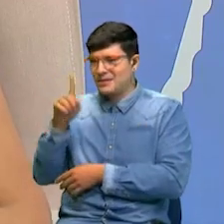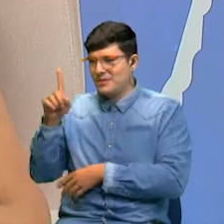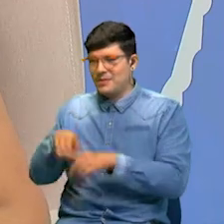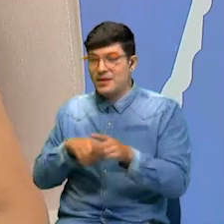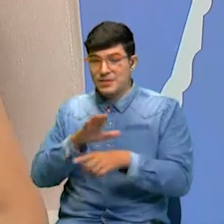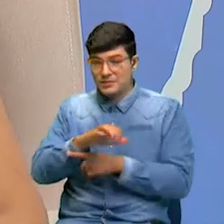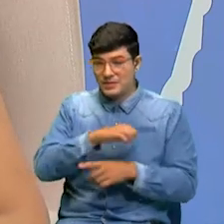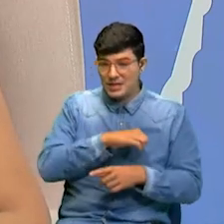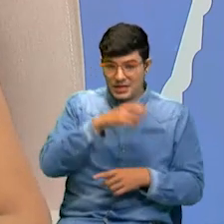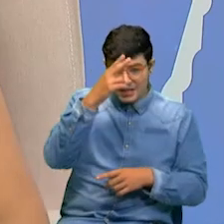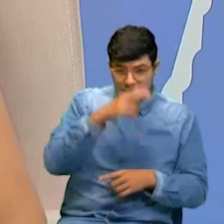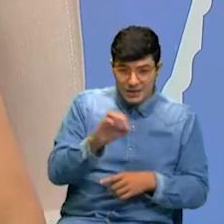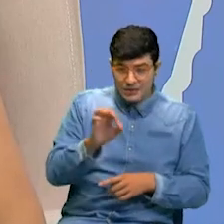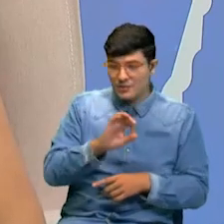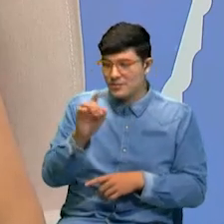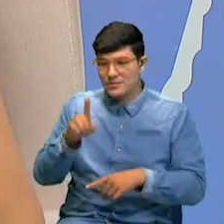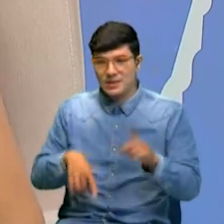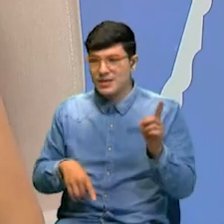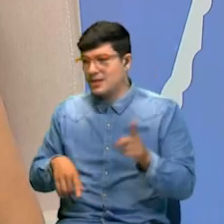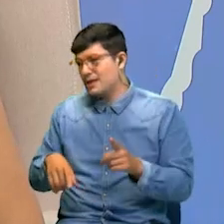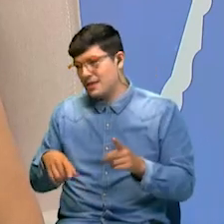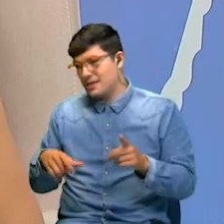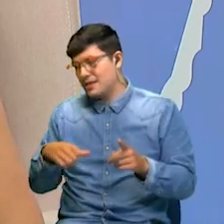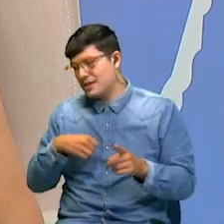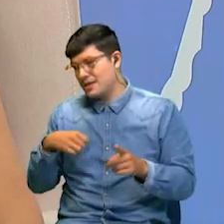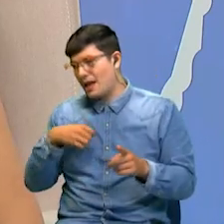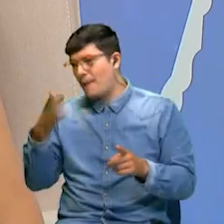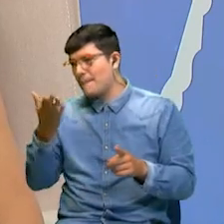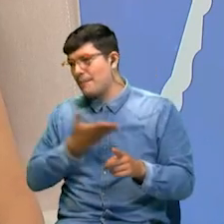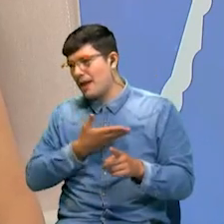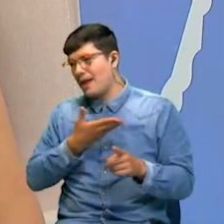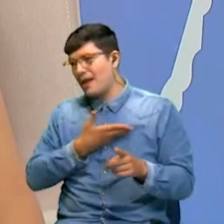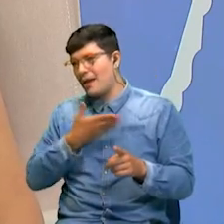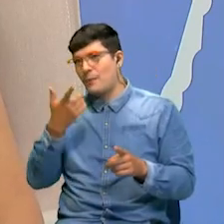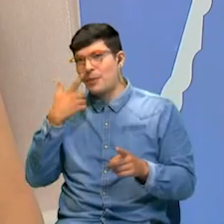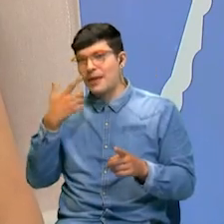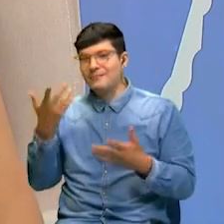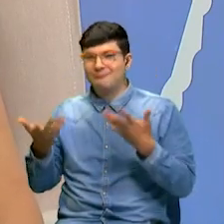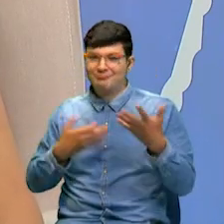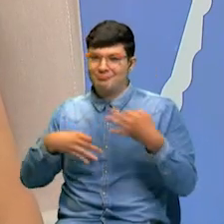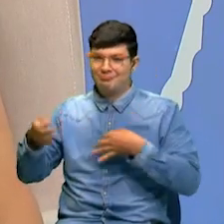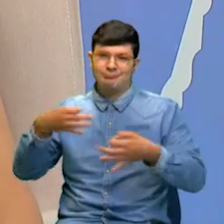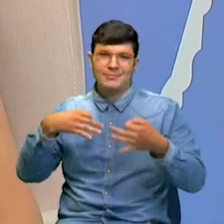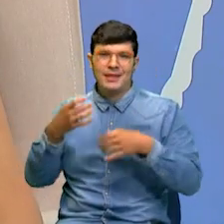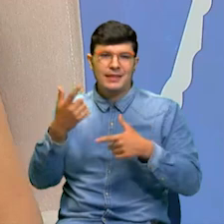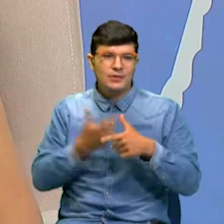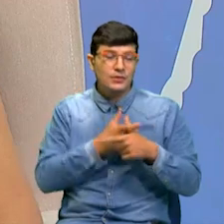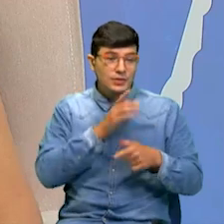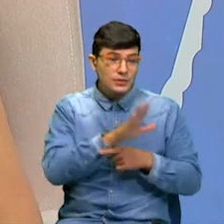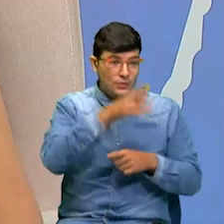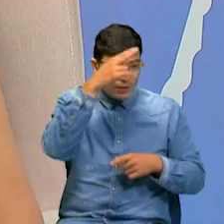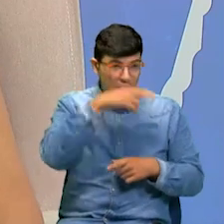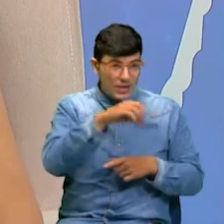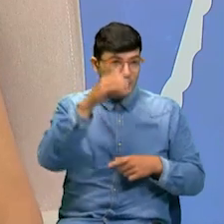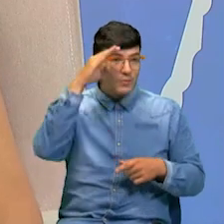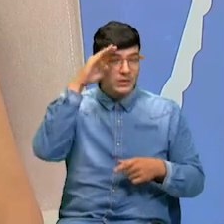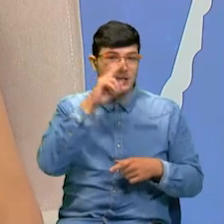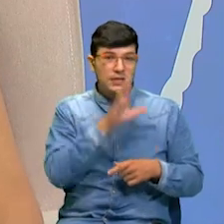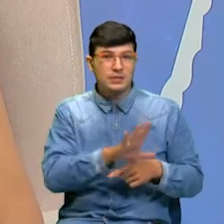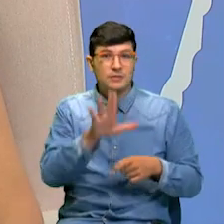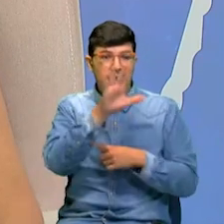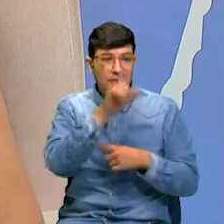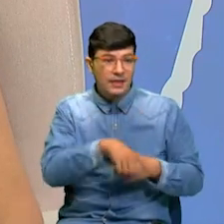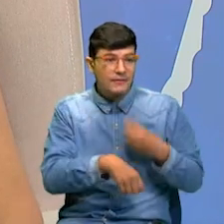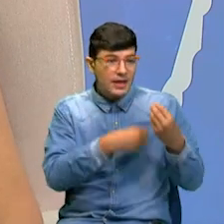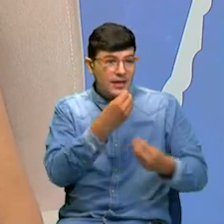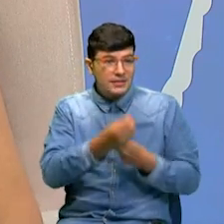tiene a los padres no se puede tener a los hijos, si se tiene a los hijos no se puede tener a los padres. Entonces, lo que el hijo debería hacer es afiliar